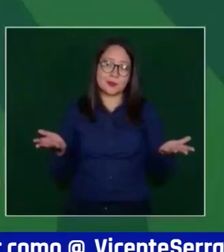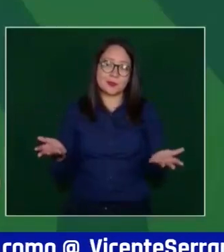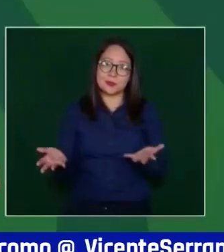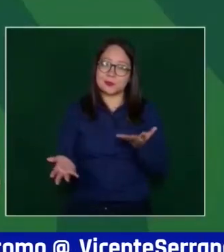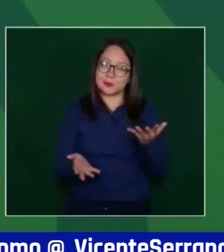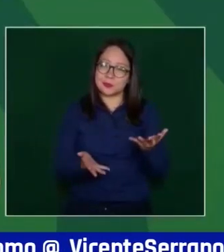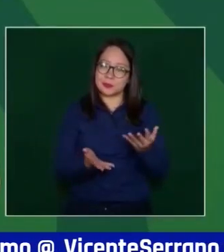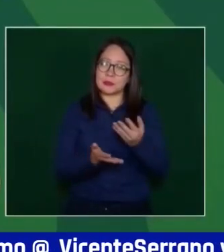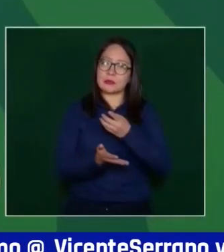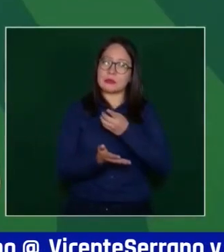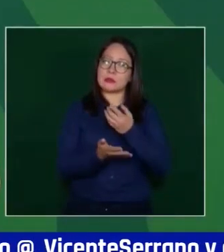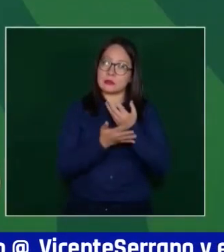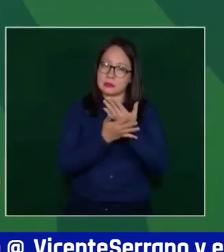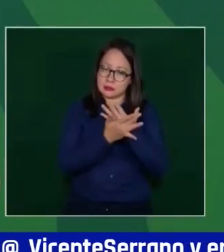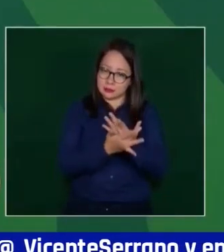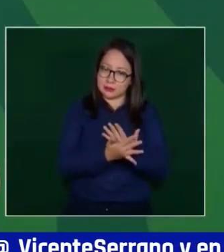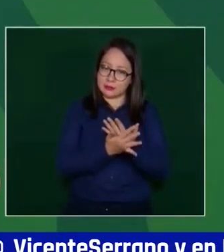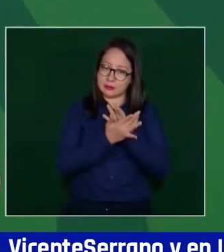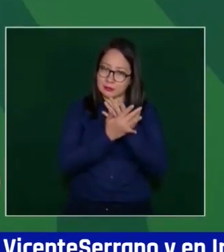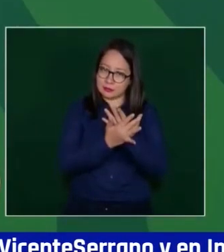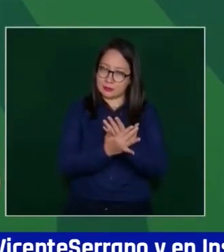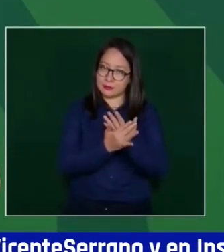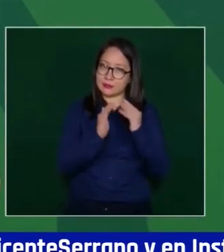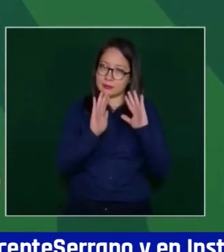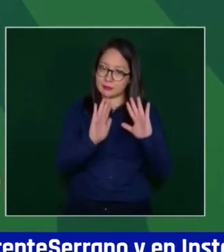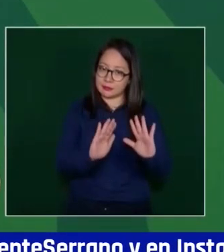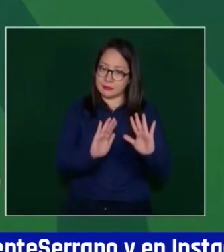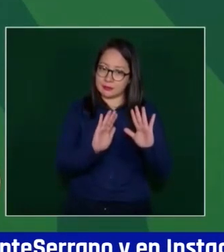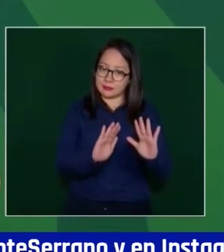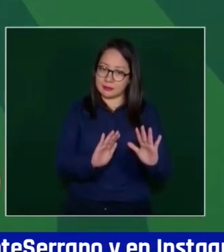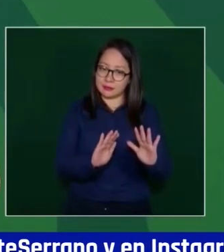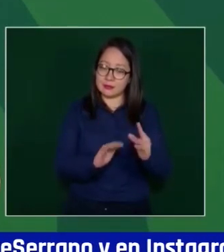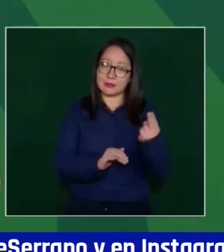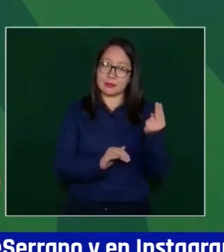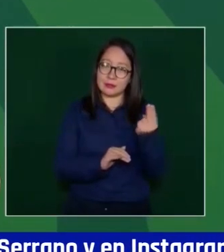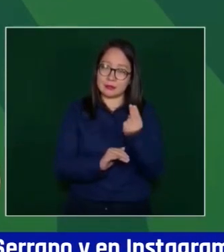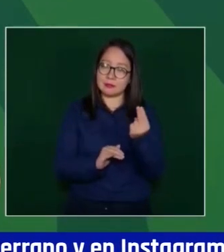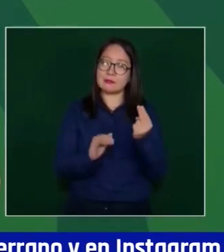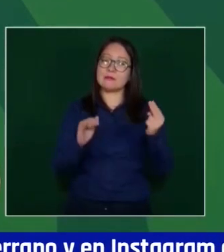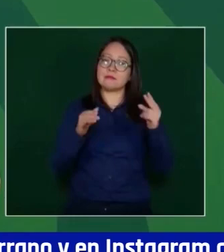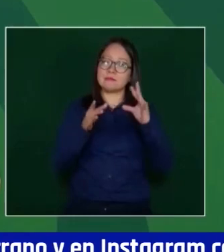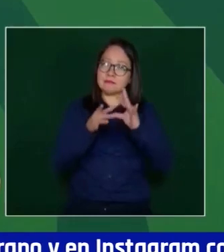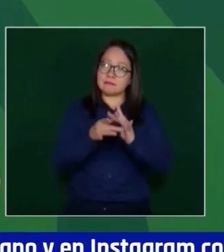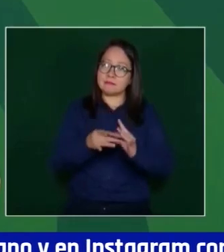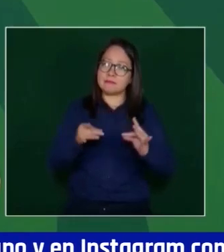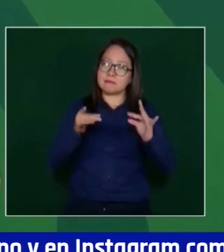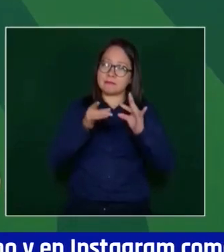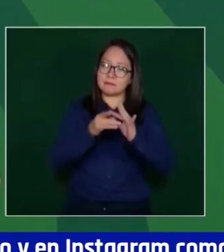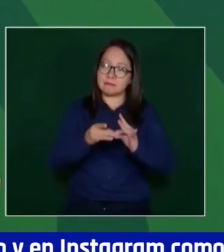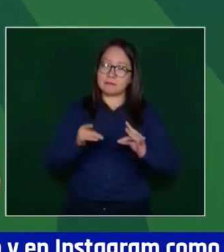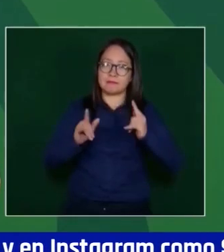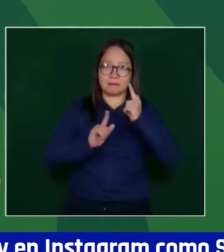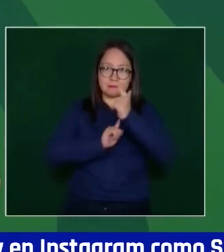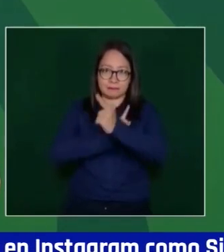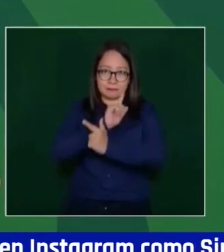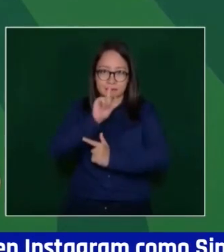que esperar, porque tengo que hablar hasta más despacio, fíjense. Si de por sí no hablo de